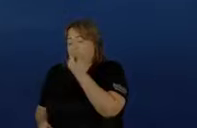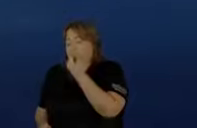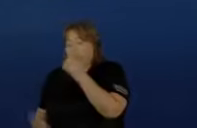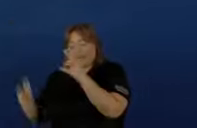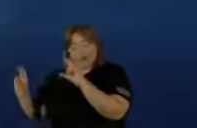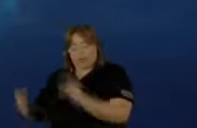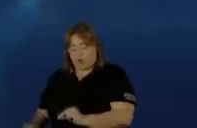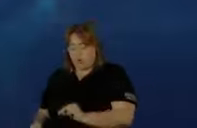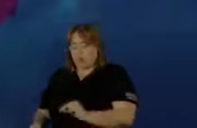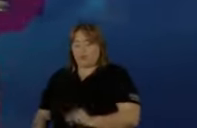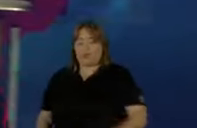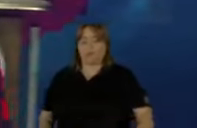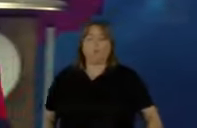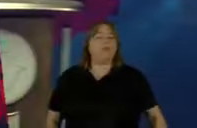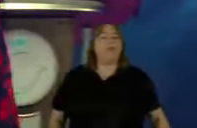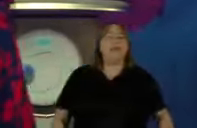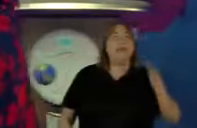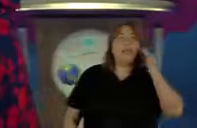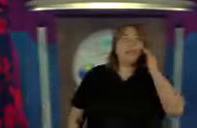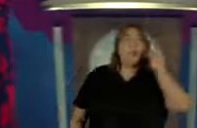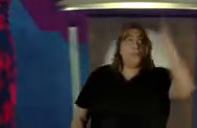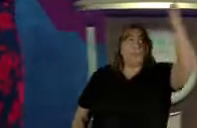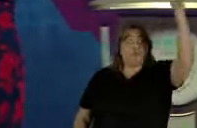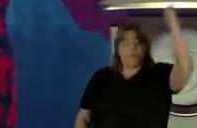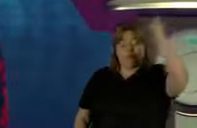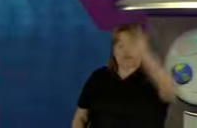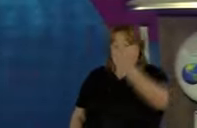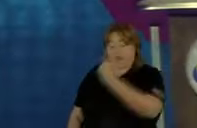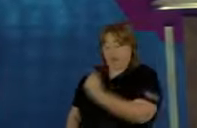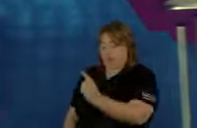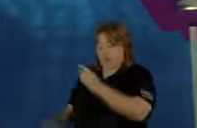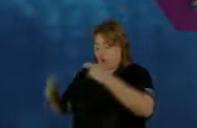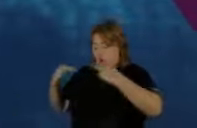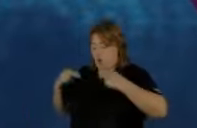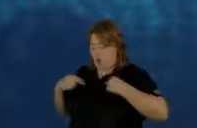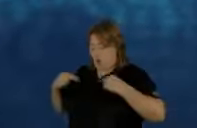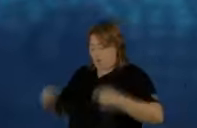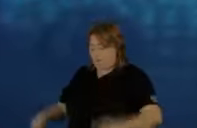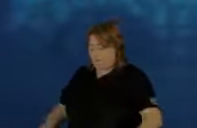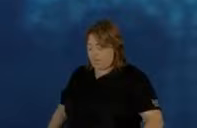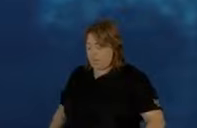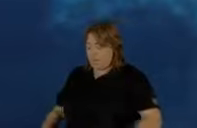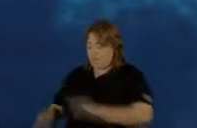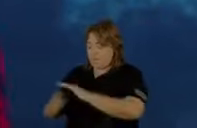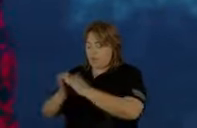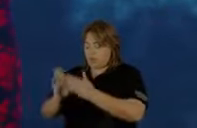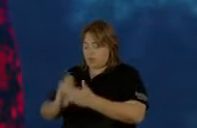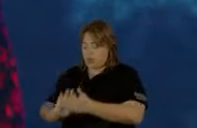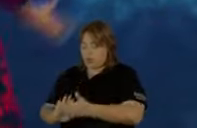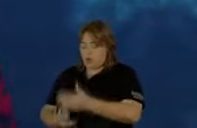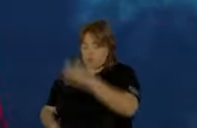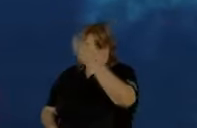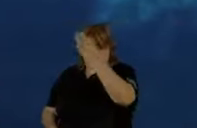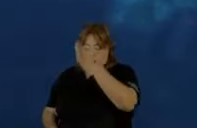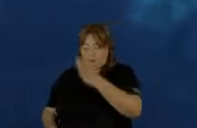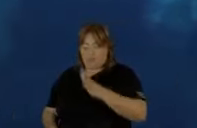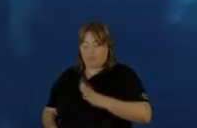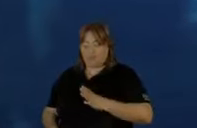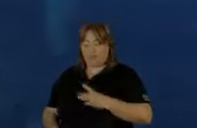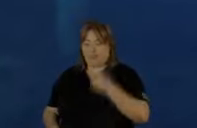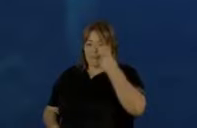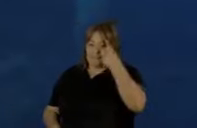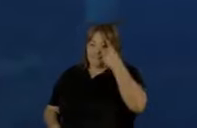a la tierra en forma humana, tomando un cuerpo de hombre, iba a abrir la puerta para que